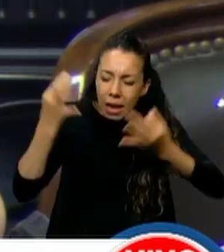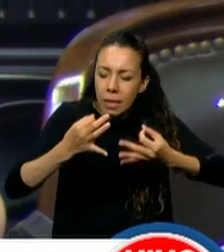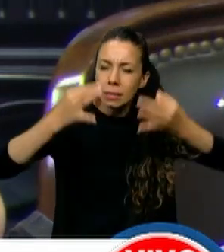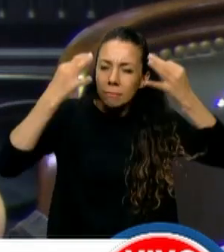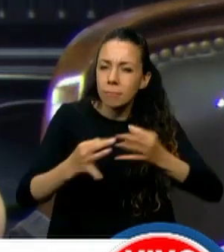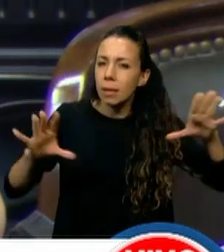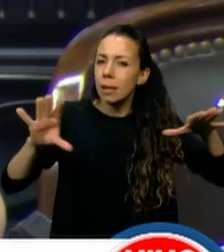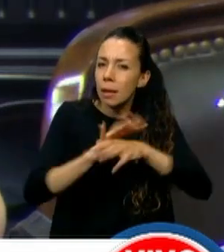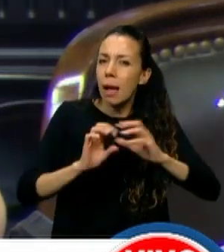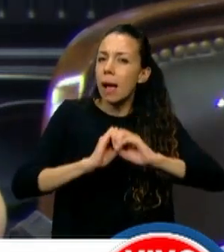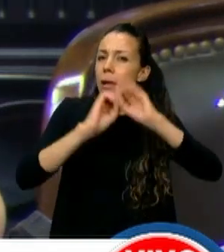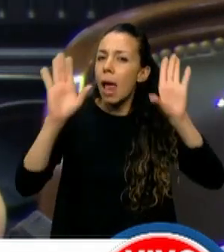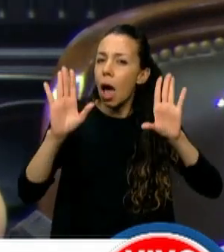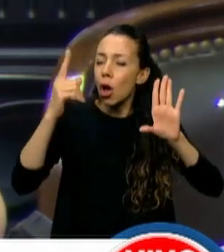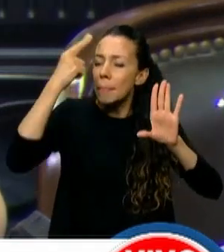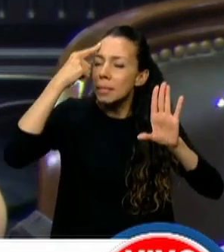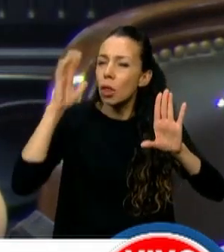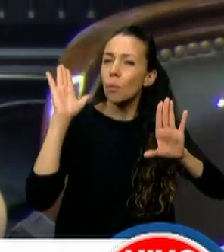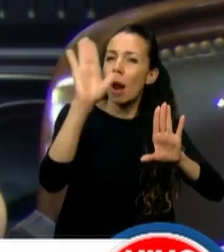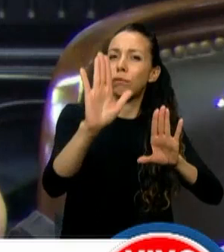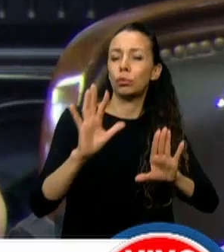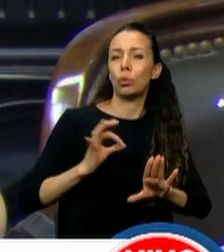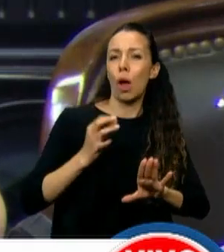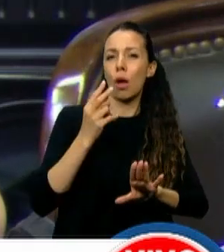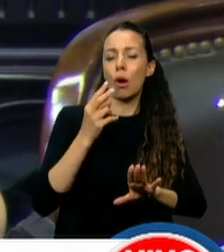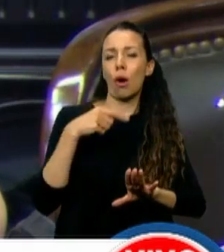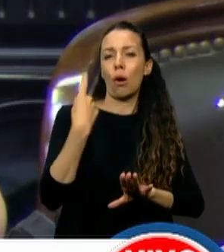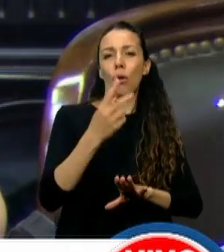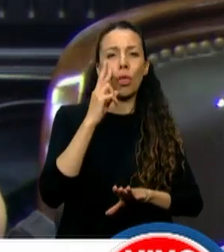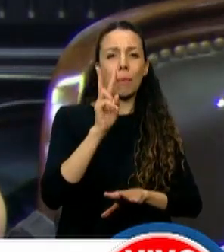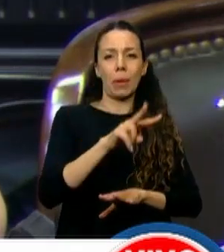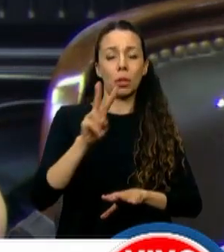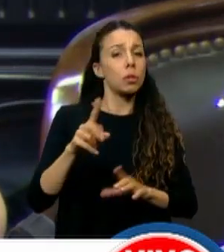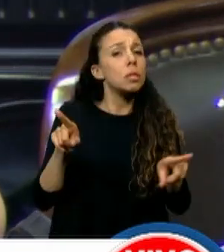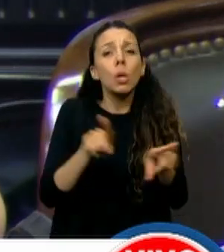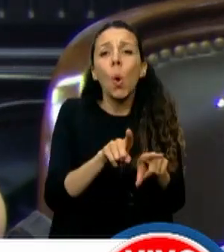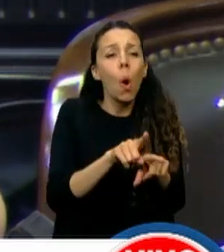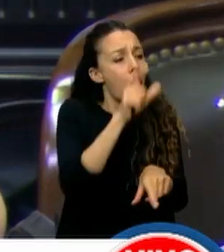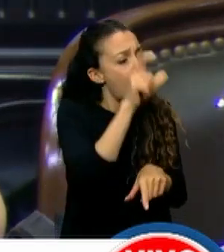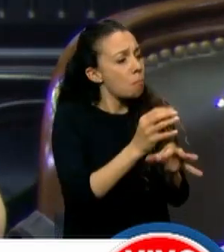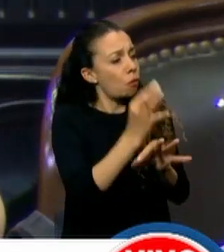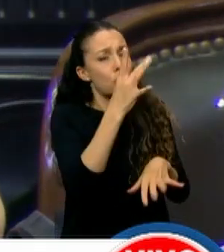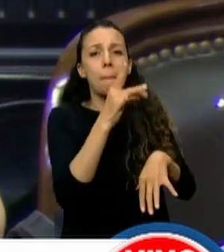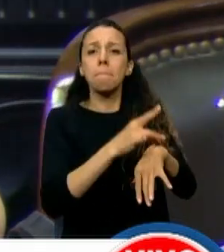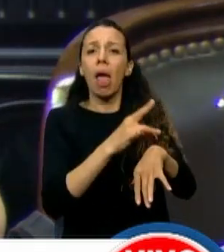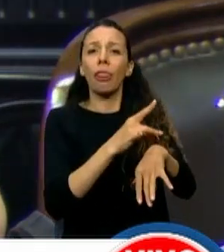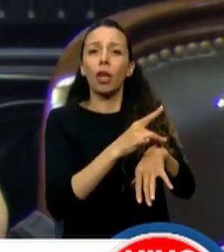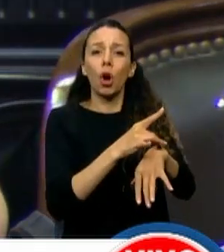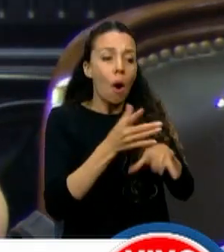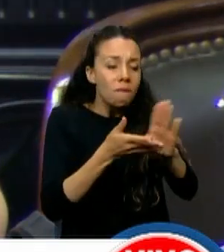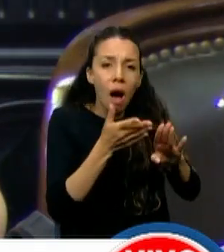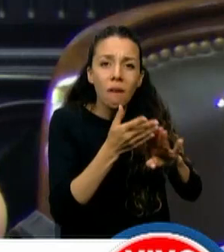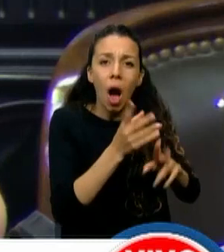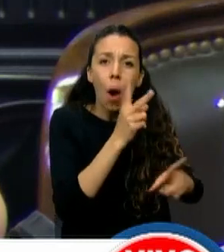viene. Es como un médico que va a operar un paciente y le pide